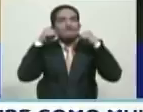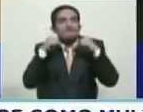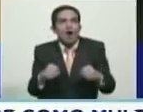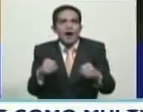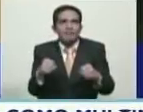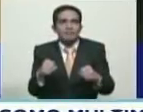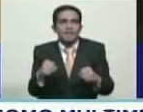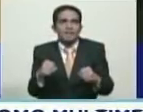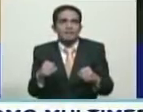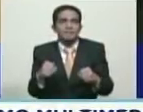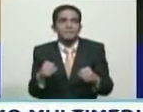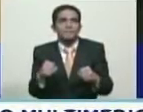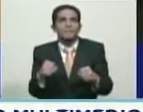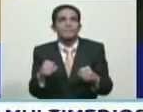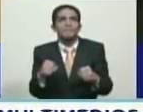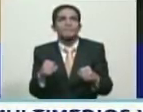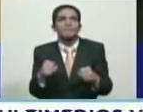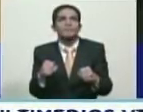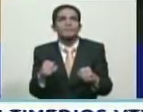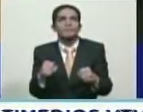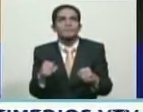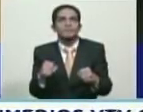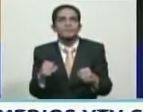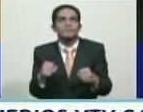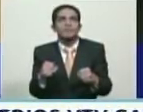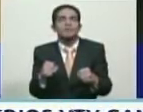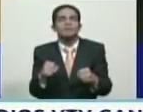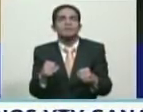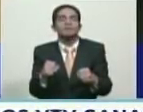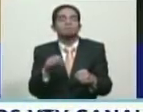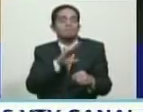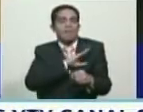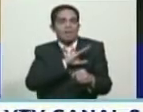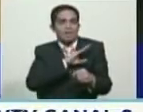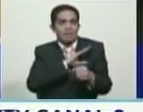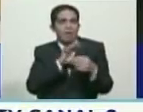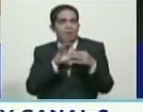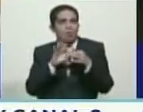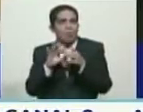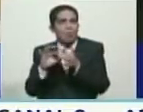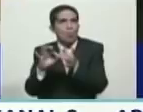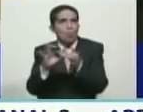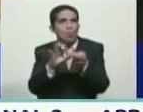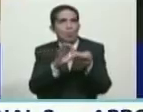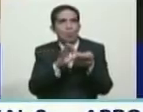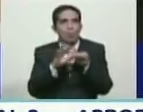continúe siendo fuerte y tengamos unidad.